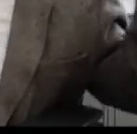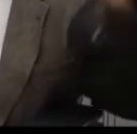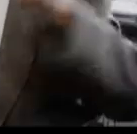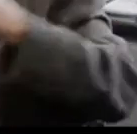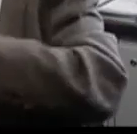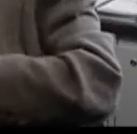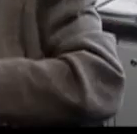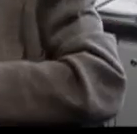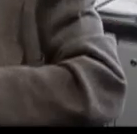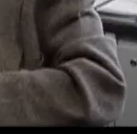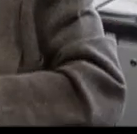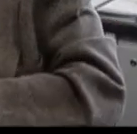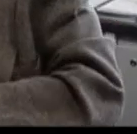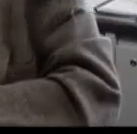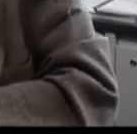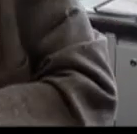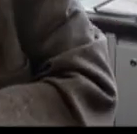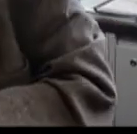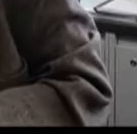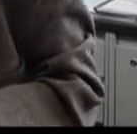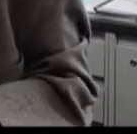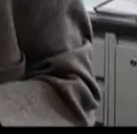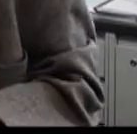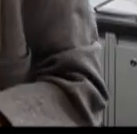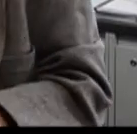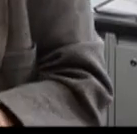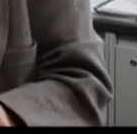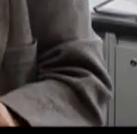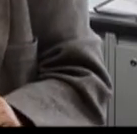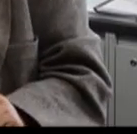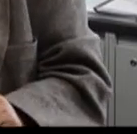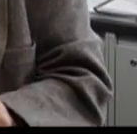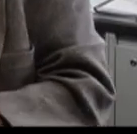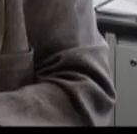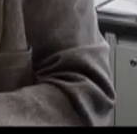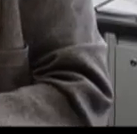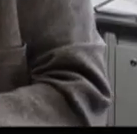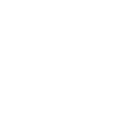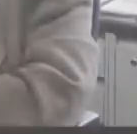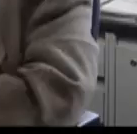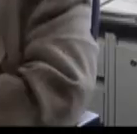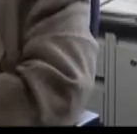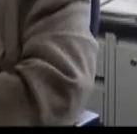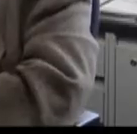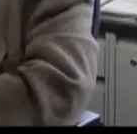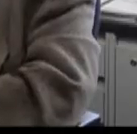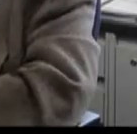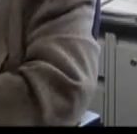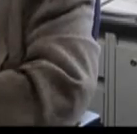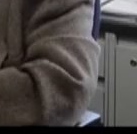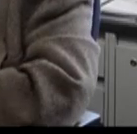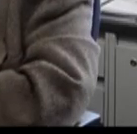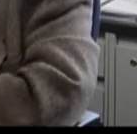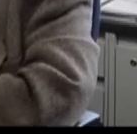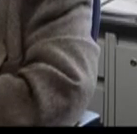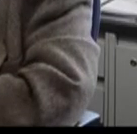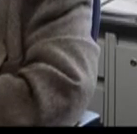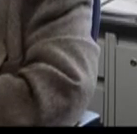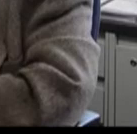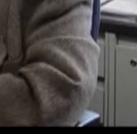aquí cerca, en el garaje, está en el kinder, tiene 6 años. Además de eso, no habla el